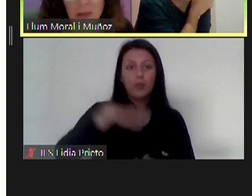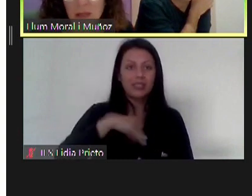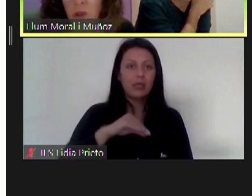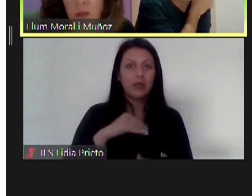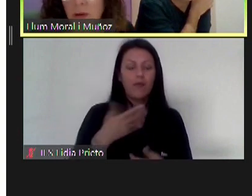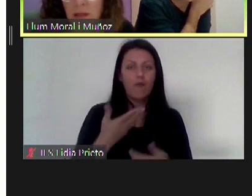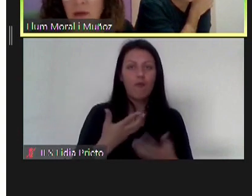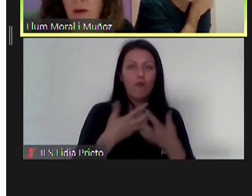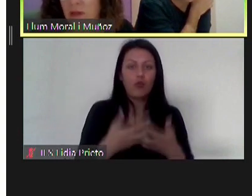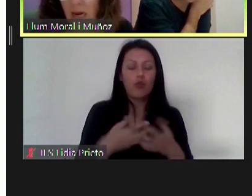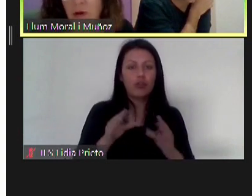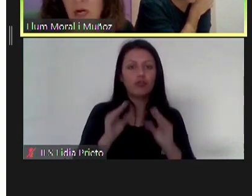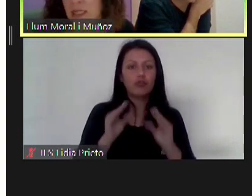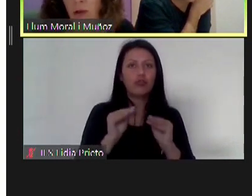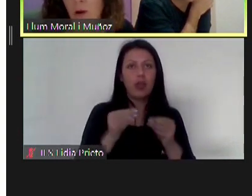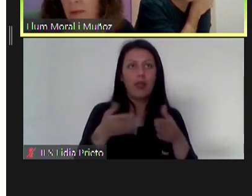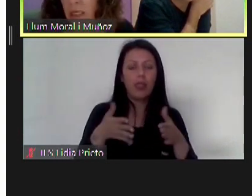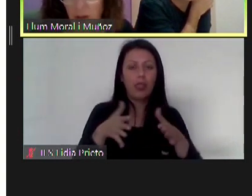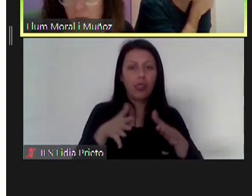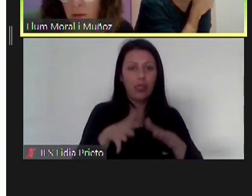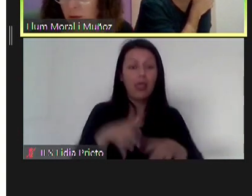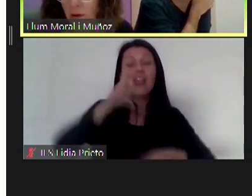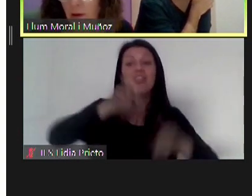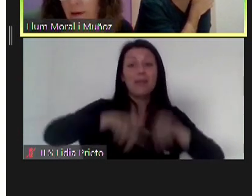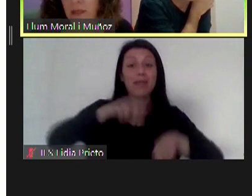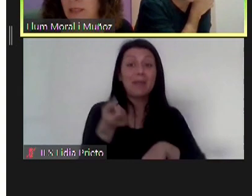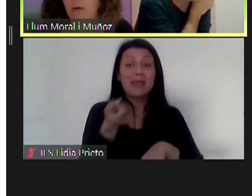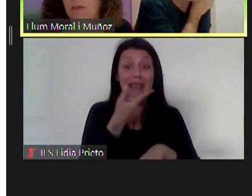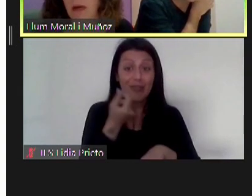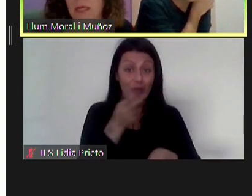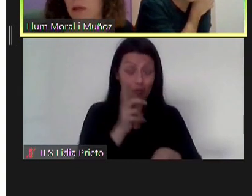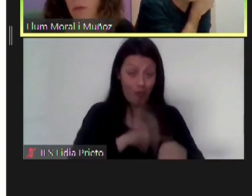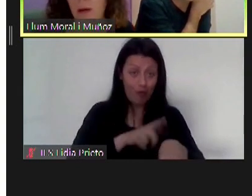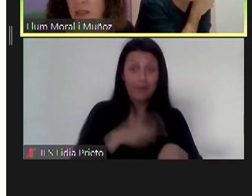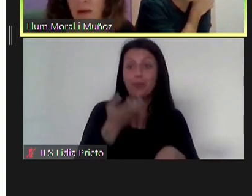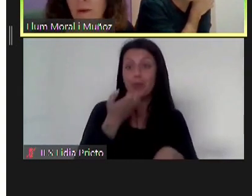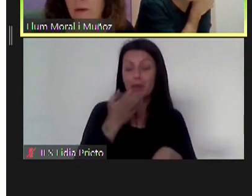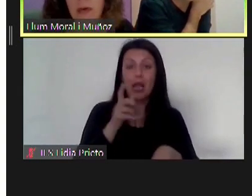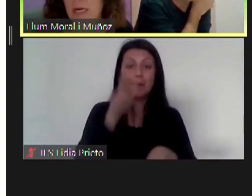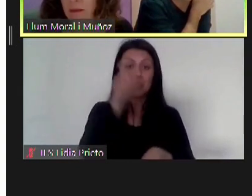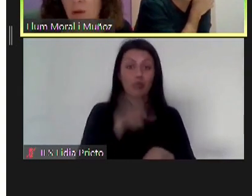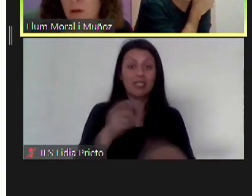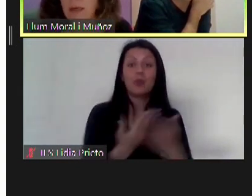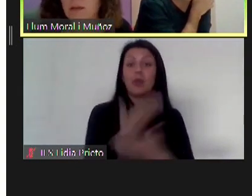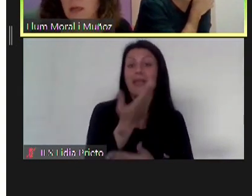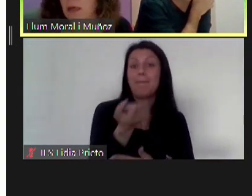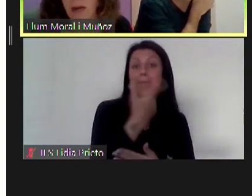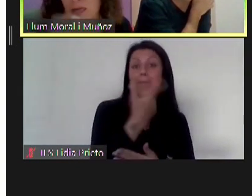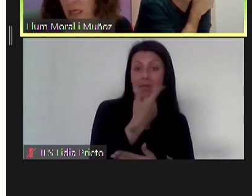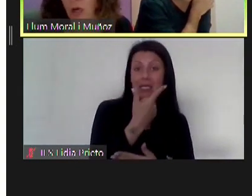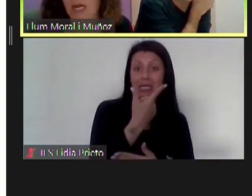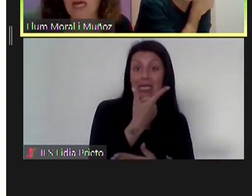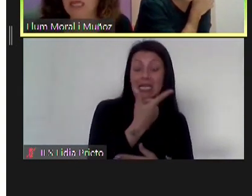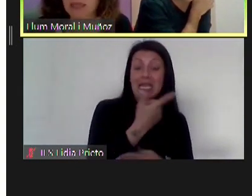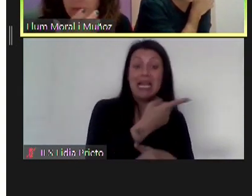determinado, dependiendo simplemente de la hora en la que se haya tomado la medicación. Hay gente que se toma la medicación por la mañana y que hasta mediodía